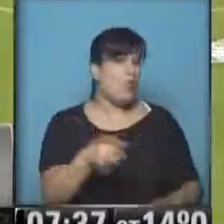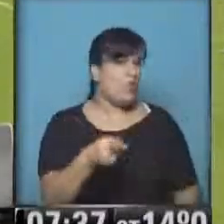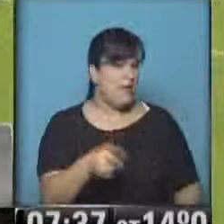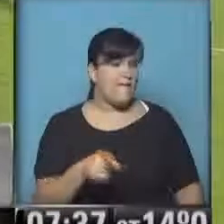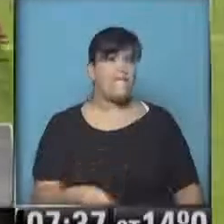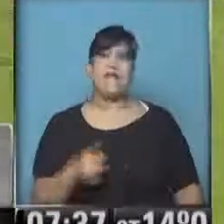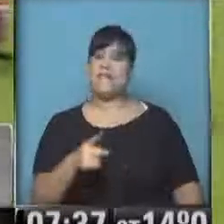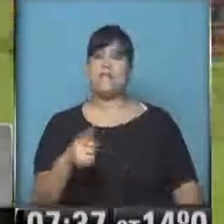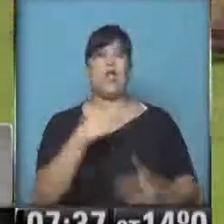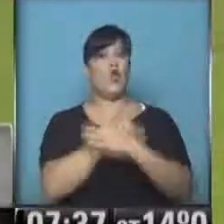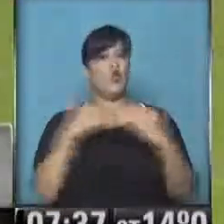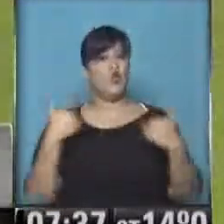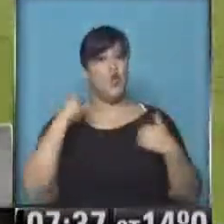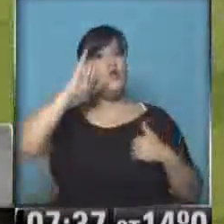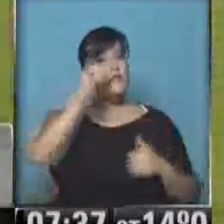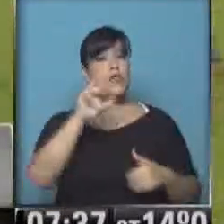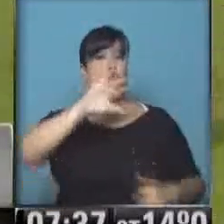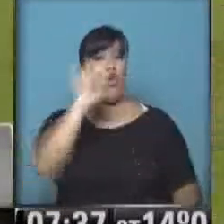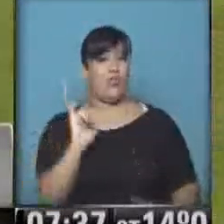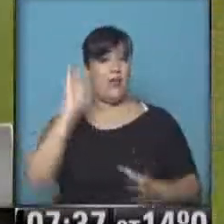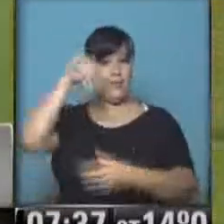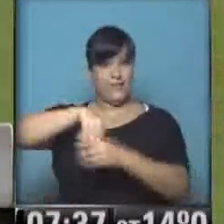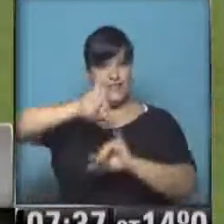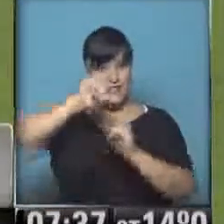sí, Newell's contó con Maxi Rodríguez,